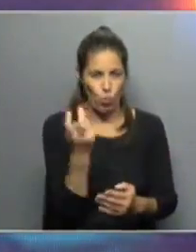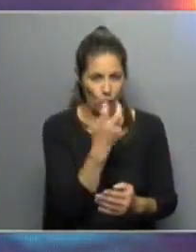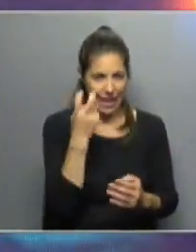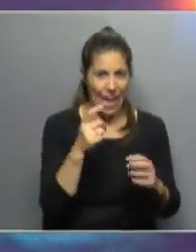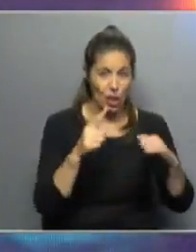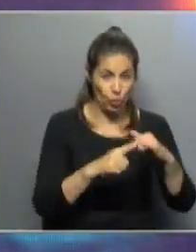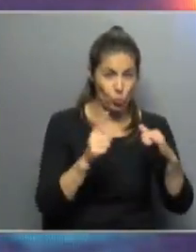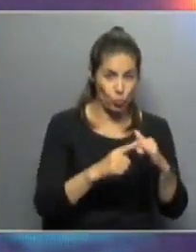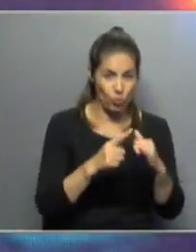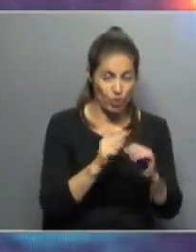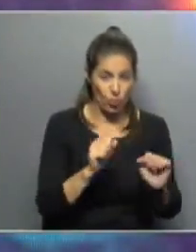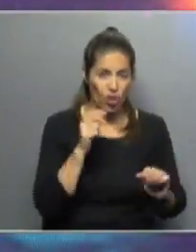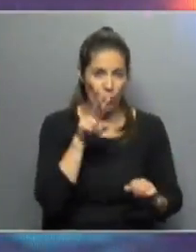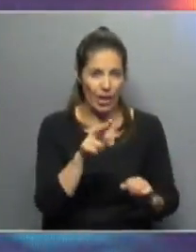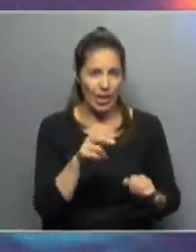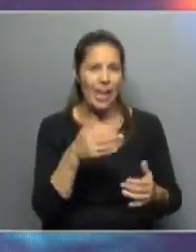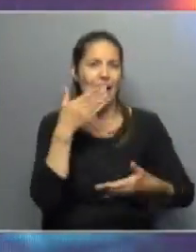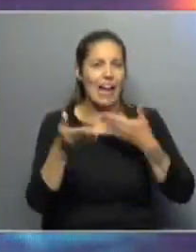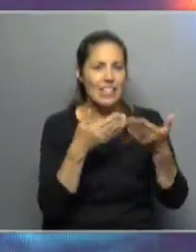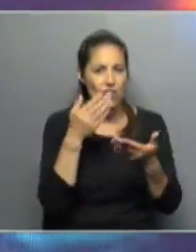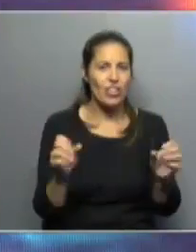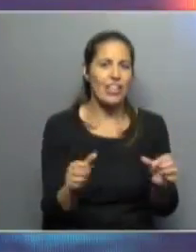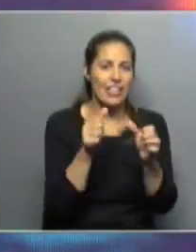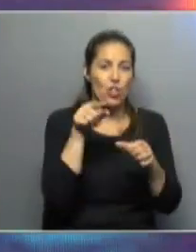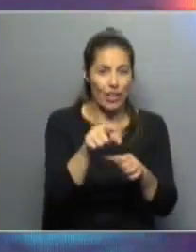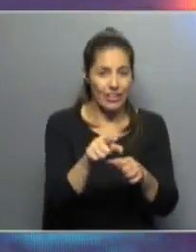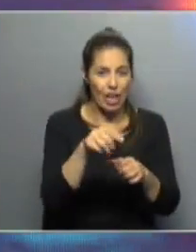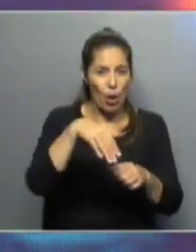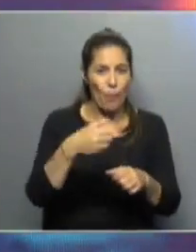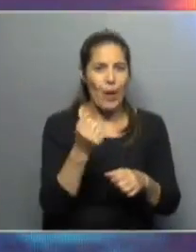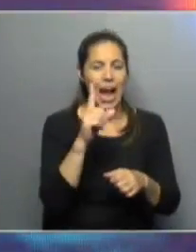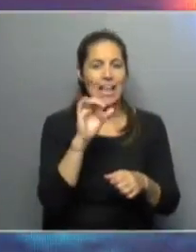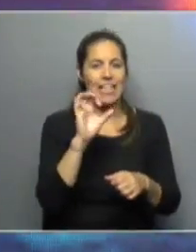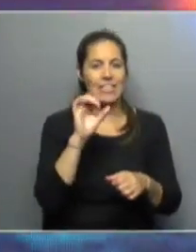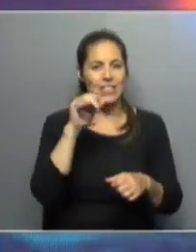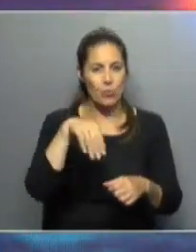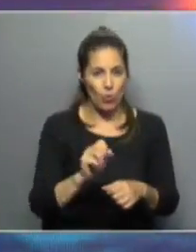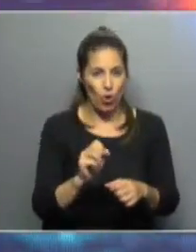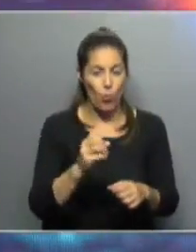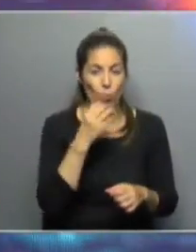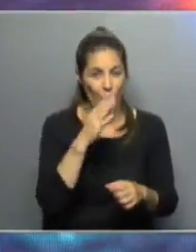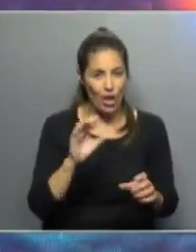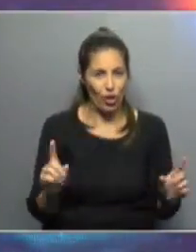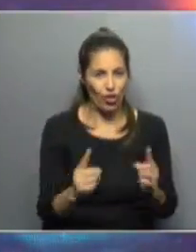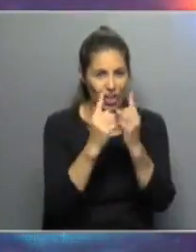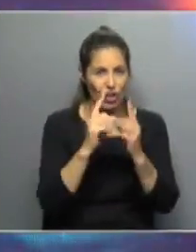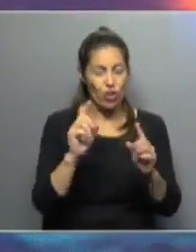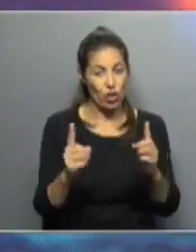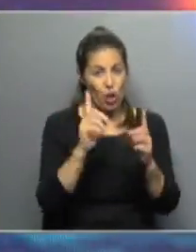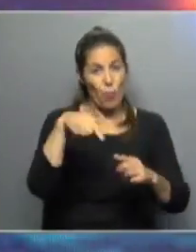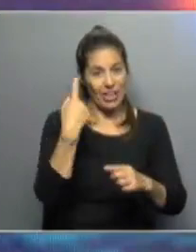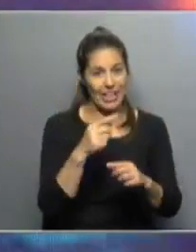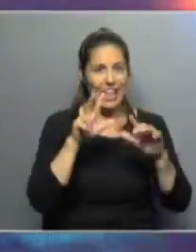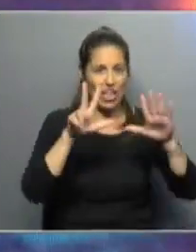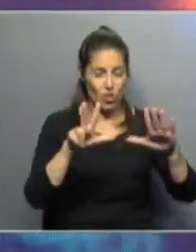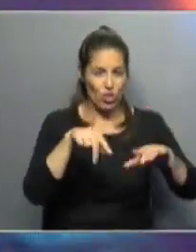han visto, y entre las canciones que interpretó con su gran banda fue esta, Malísimo. Buenísimo habernos visto, nos reencontramos mañana a las 20, en